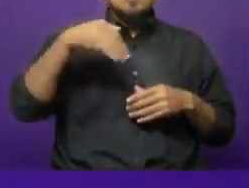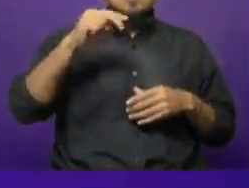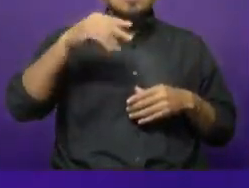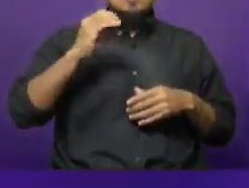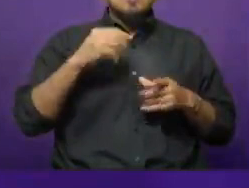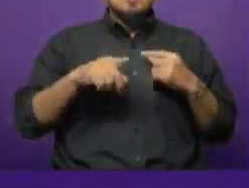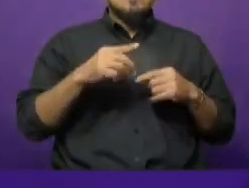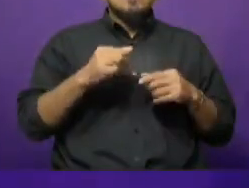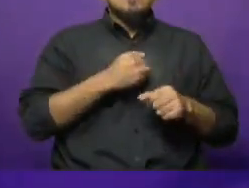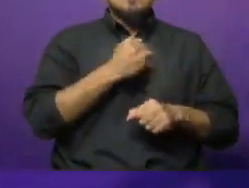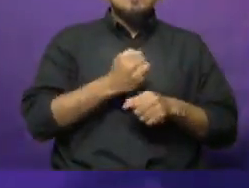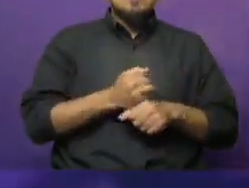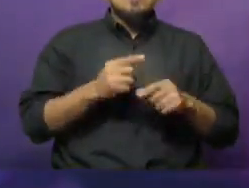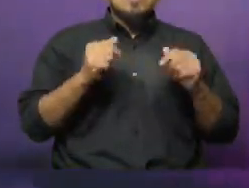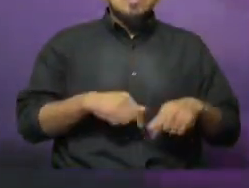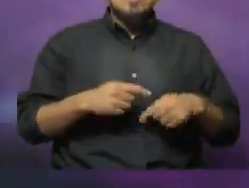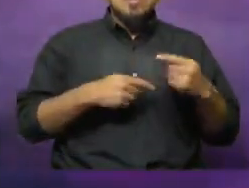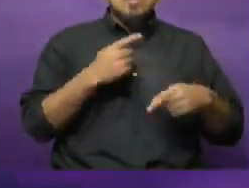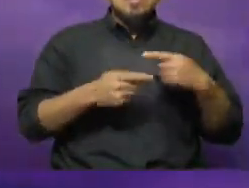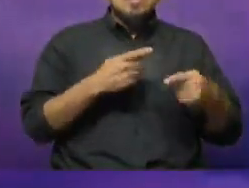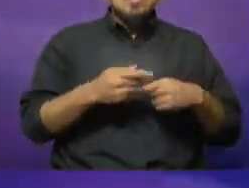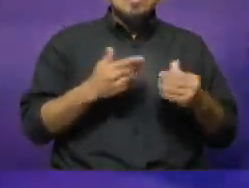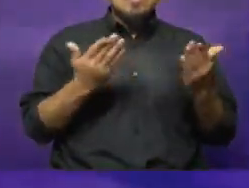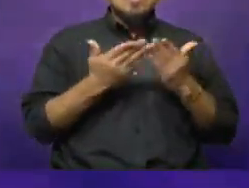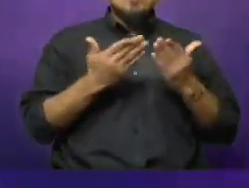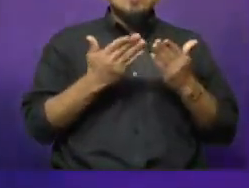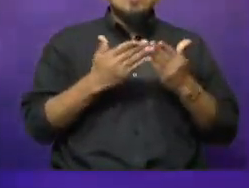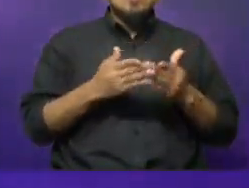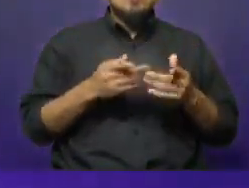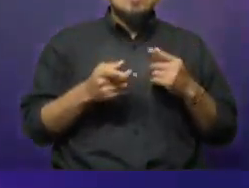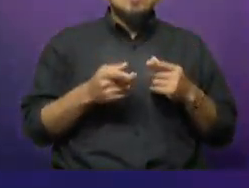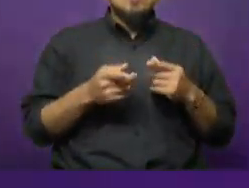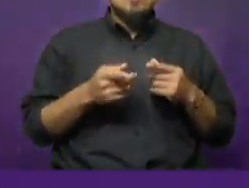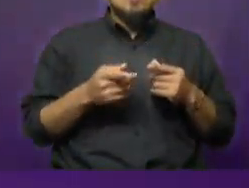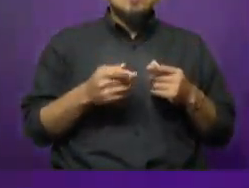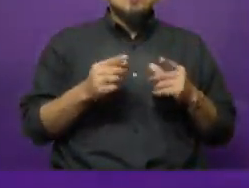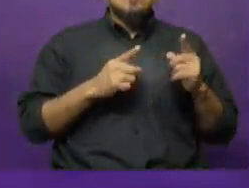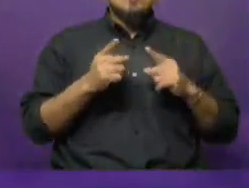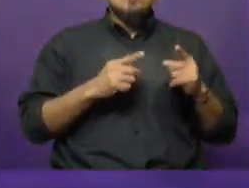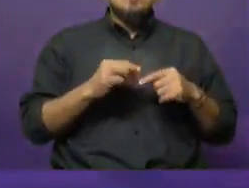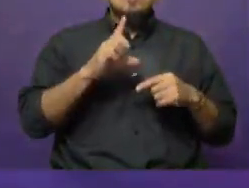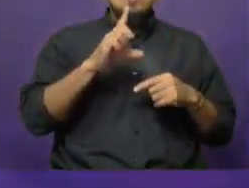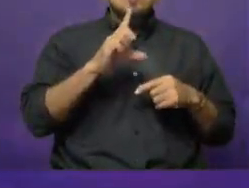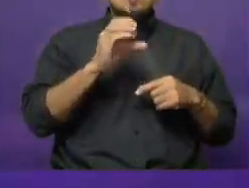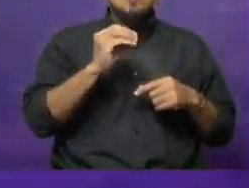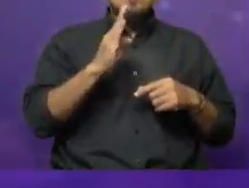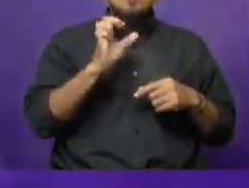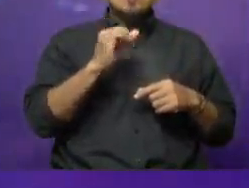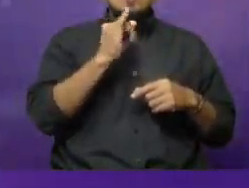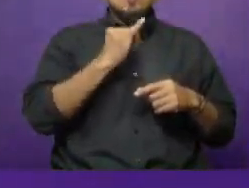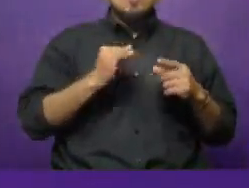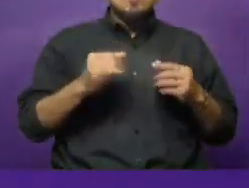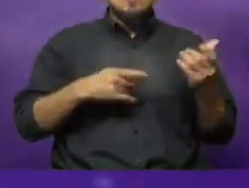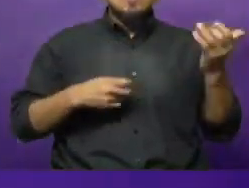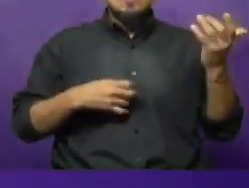bueno, hasta el día de hoy sigo estudiando más por la mía ahora. Alguna clase con Alberto López también tomé, que fue el guitarrista